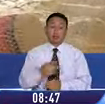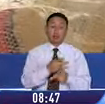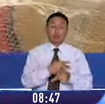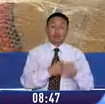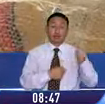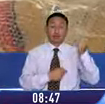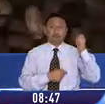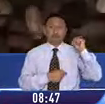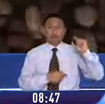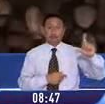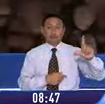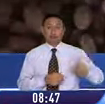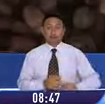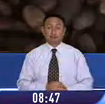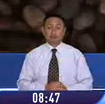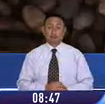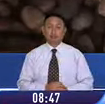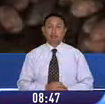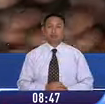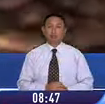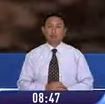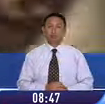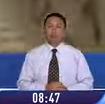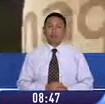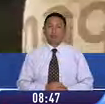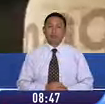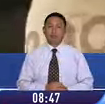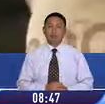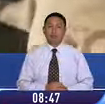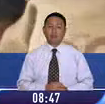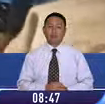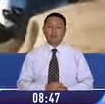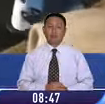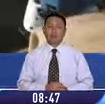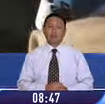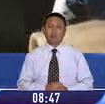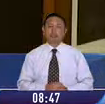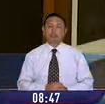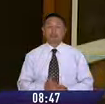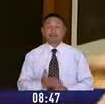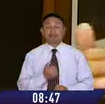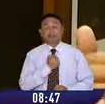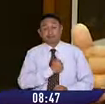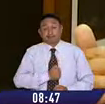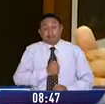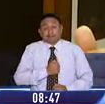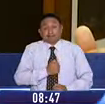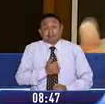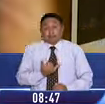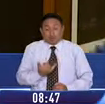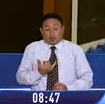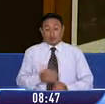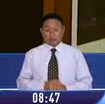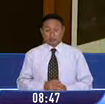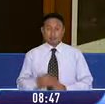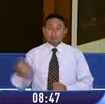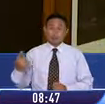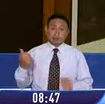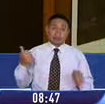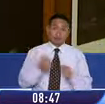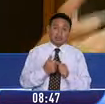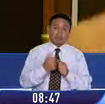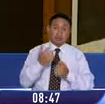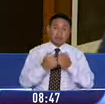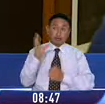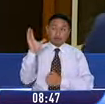la presencia de ciertos productos en algunas zonas del país. Me da pena ver que mientras vienen estas cosas que se